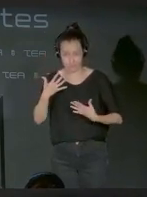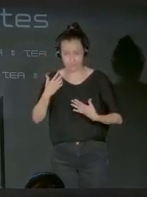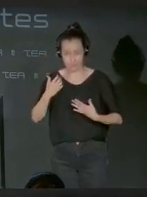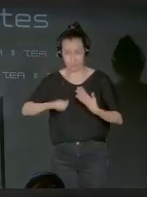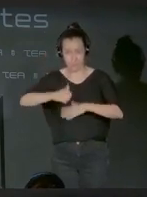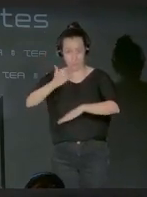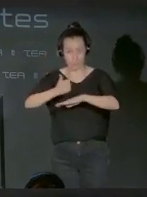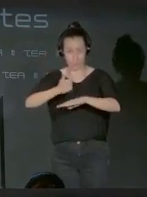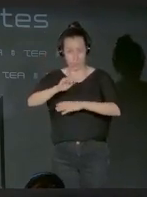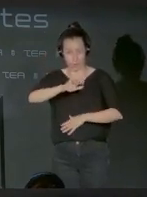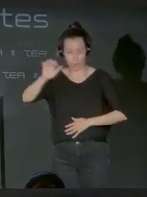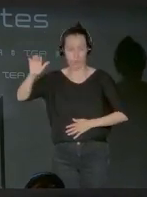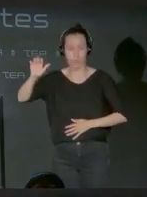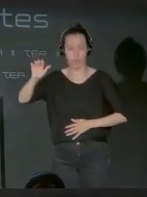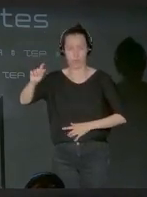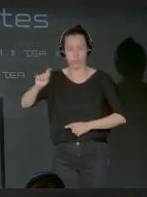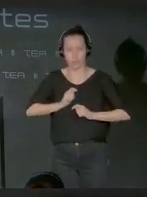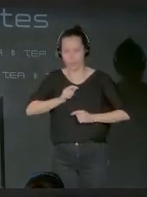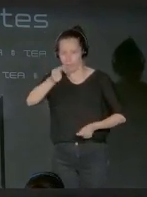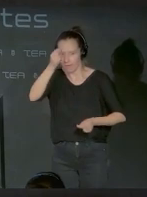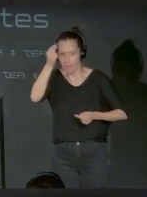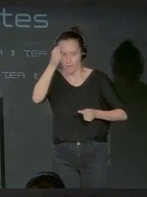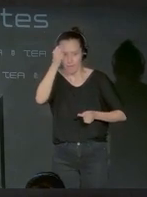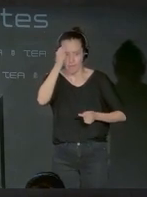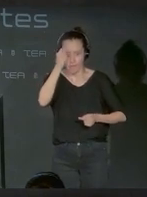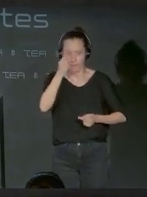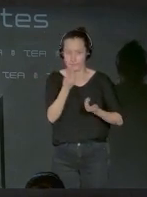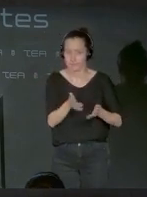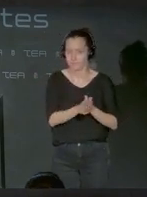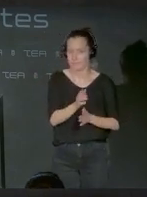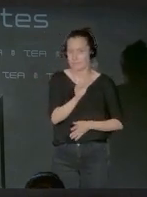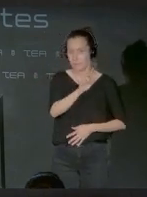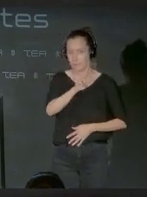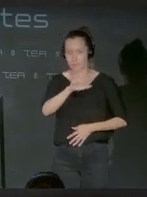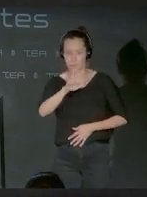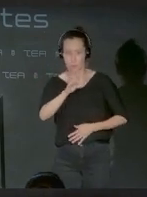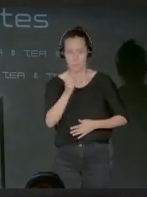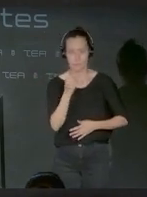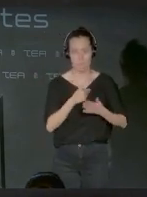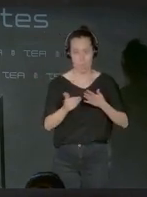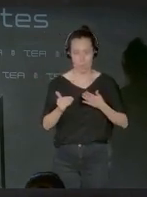vídeo games europeo hay 125 millones de jugadores